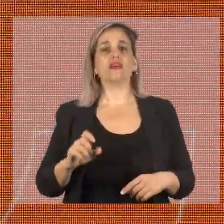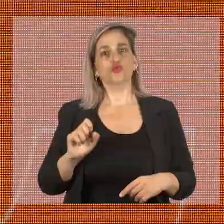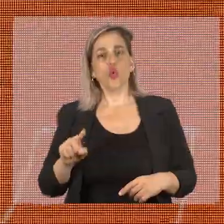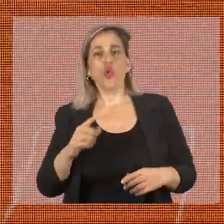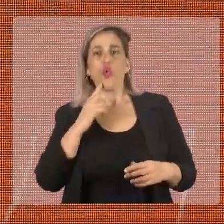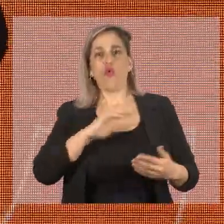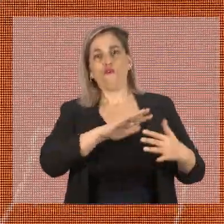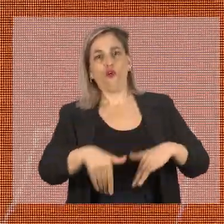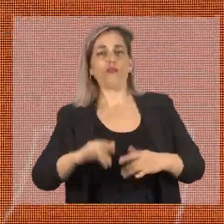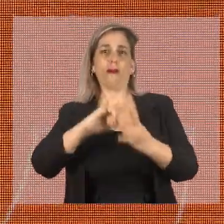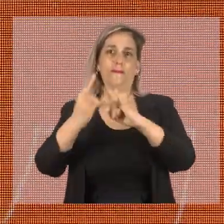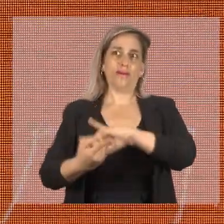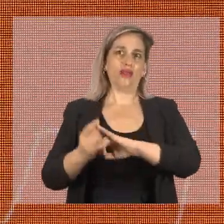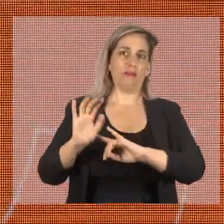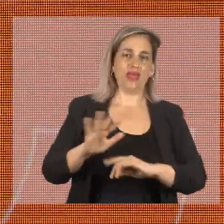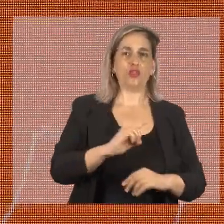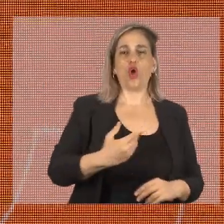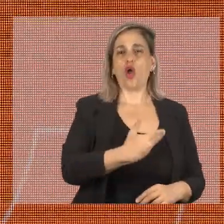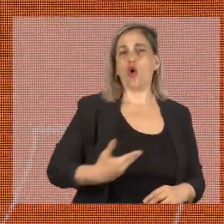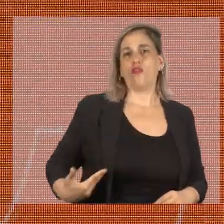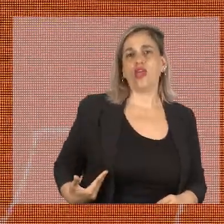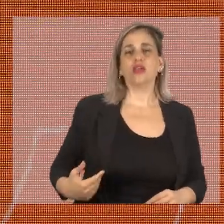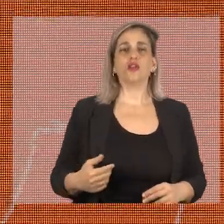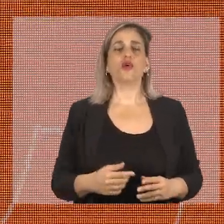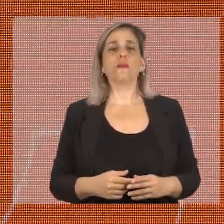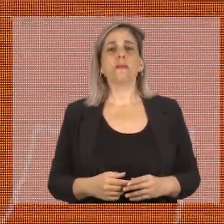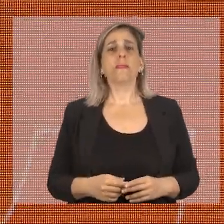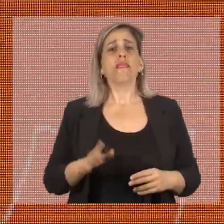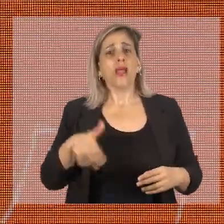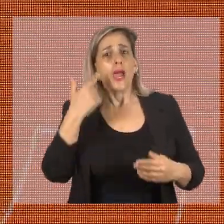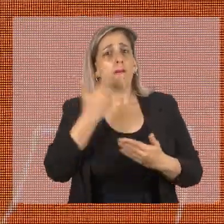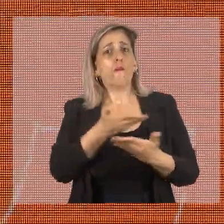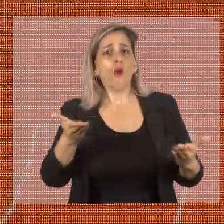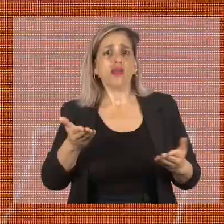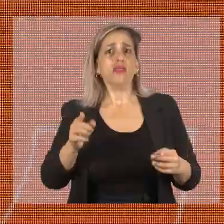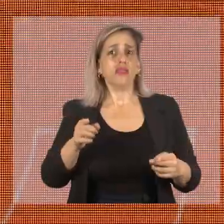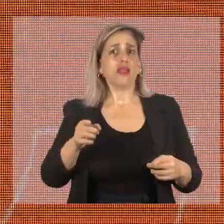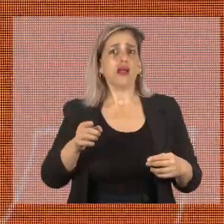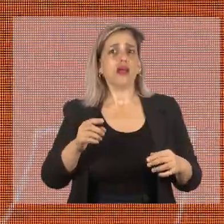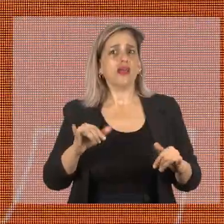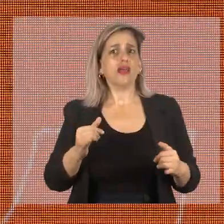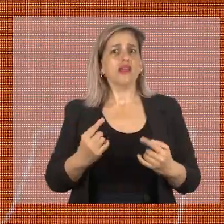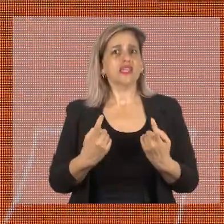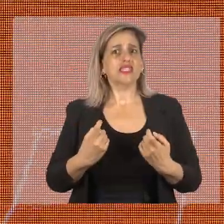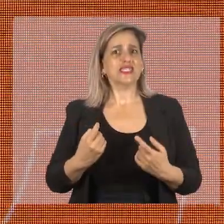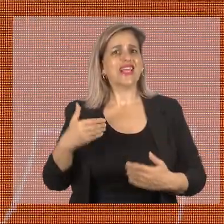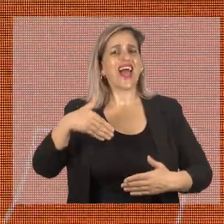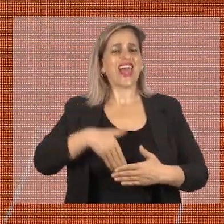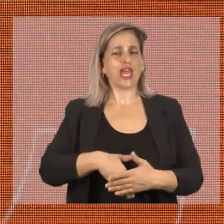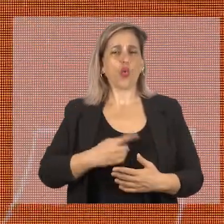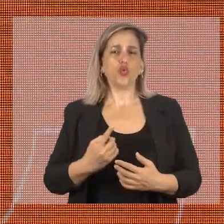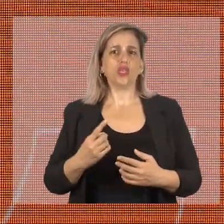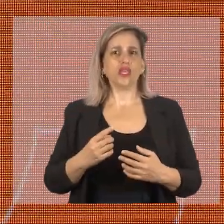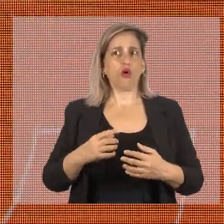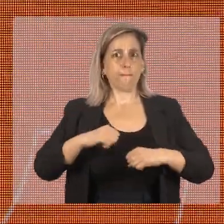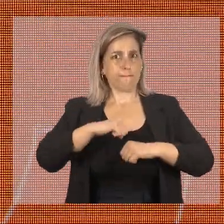semipresidencialista o parlamentarismo atenuado, depende de quién uno lea, exige no solo tener un poder ejecutivo, en